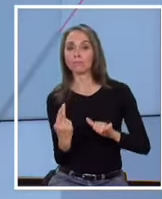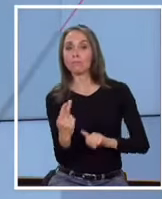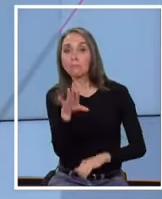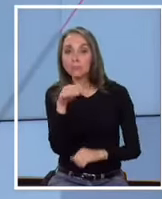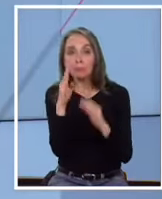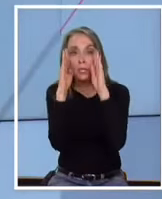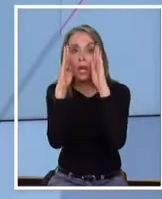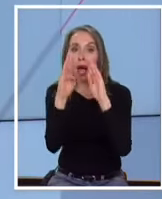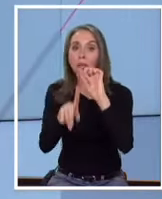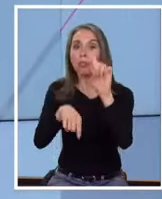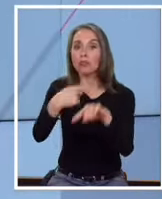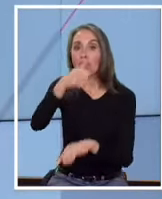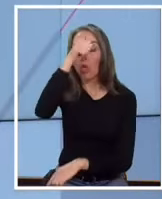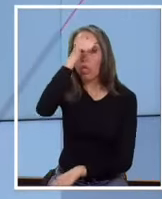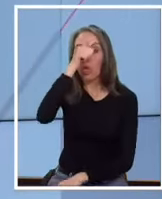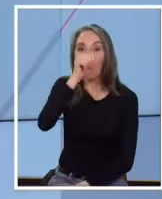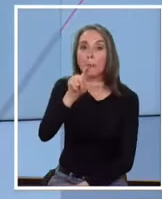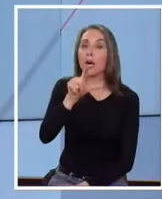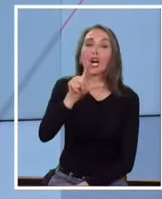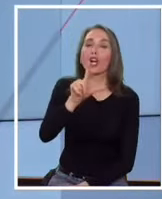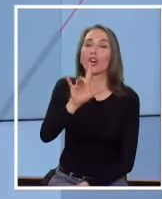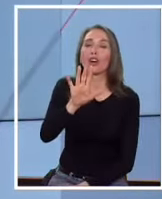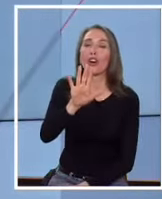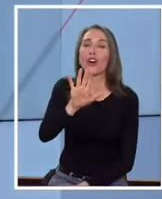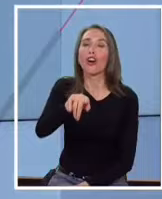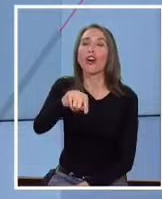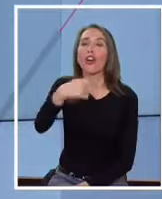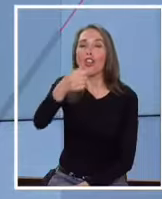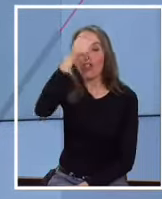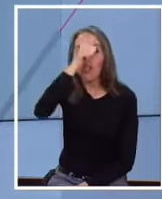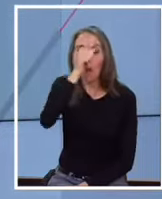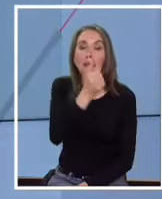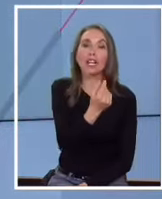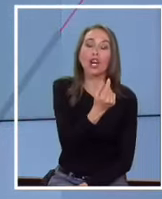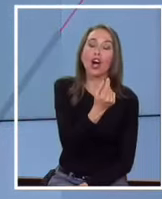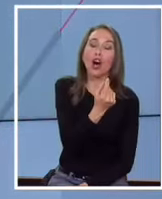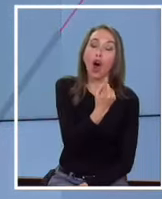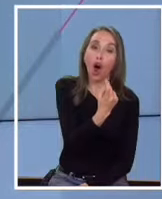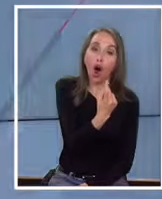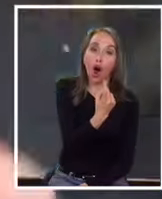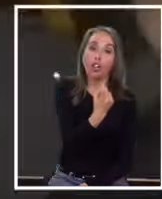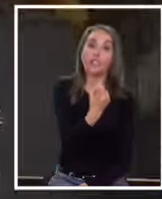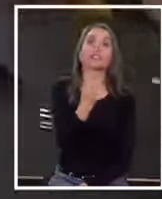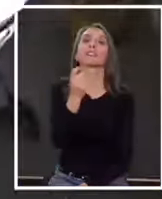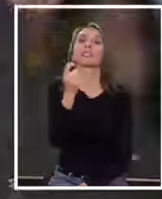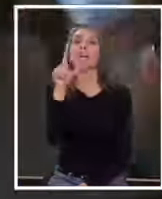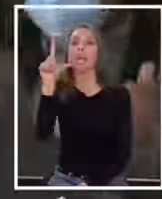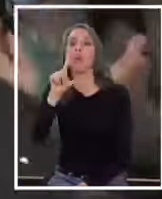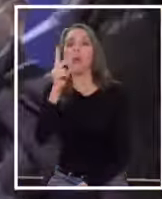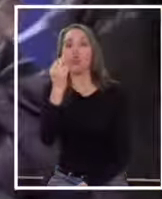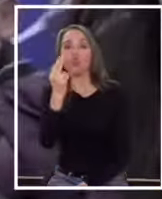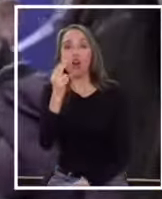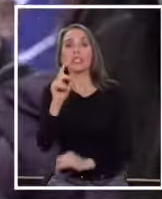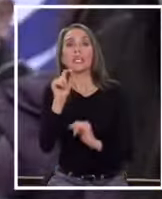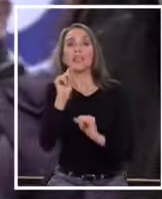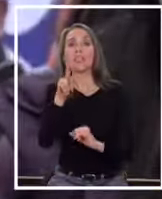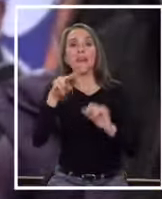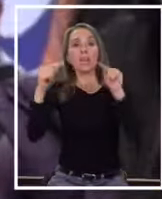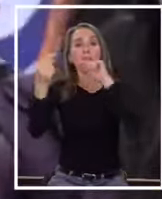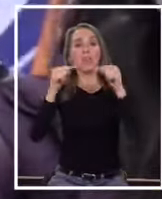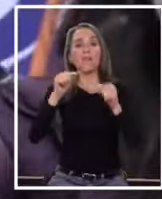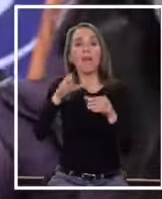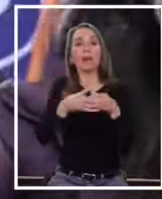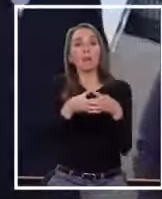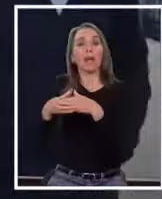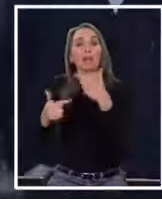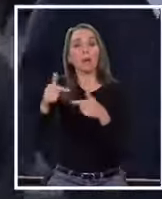Y atención, porque el próximo domingo, próximo domingo 11 y lunes 12 de julio, TVN va a transmitir los debates presidenciales de